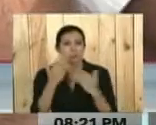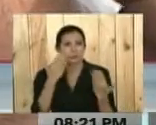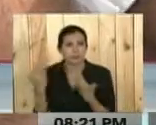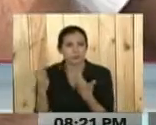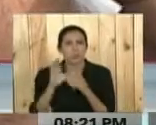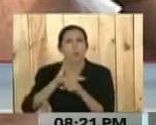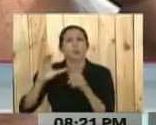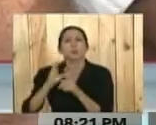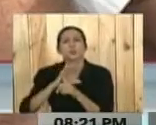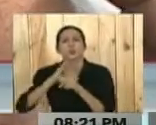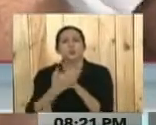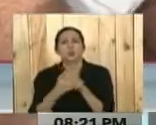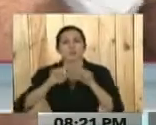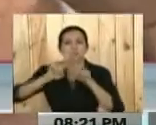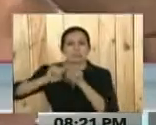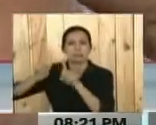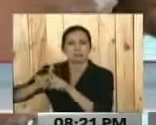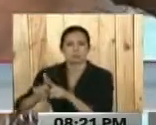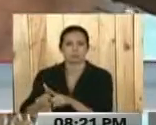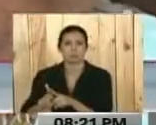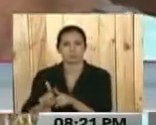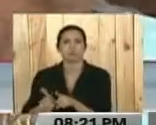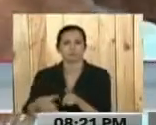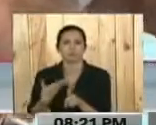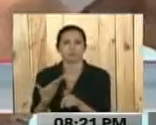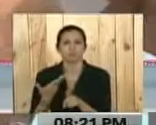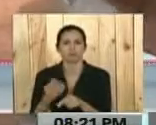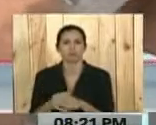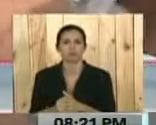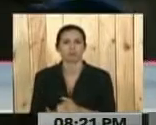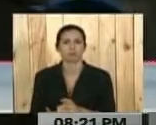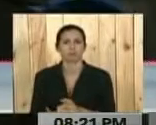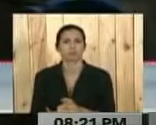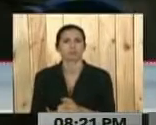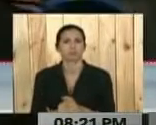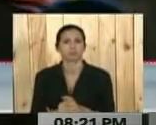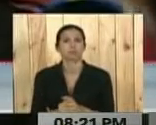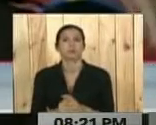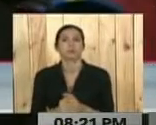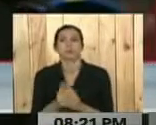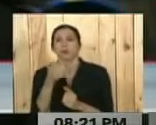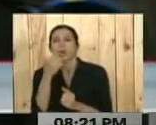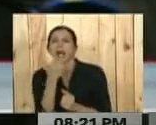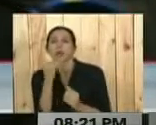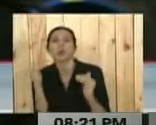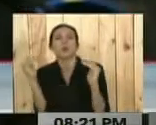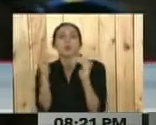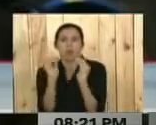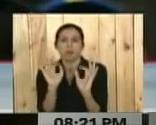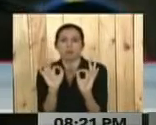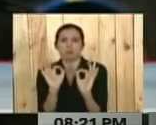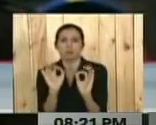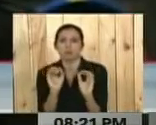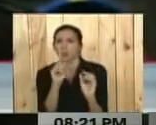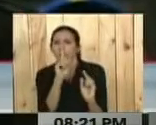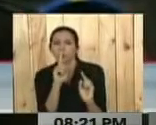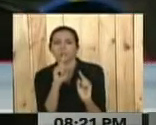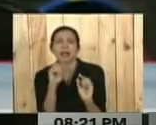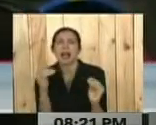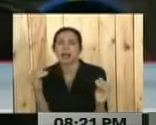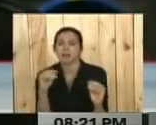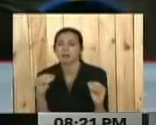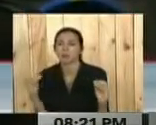elementos culturales diferenciales, se puede construir un espacio común sin que ese espacio común aniquile